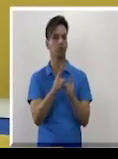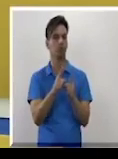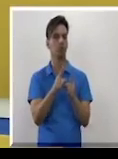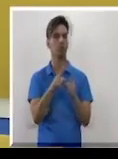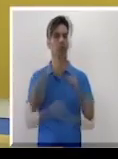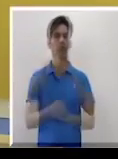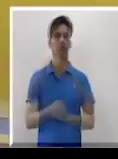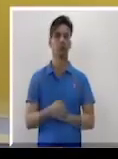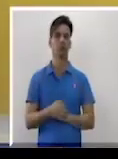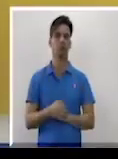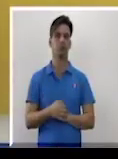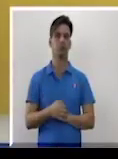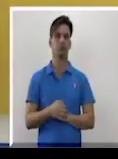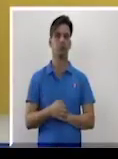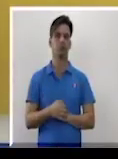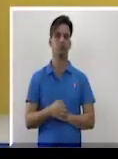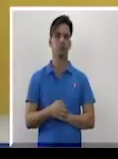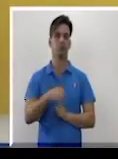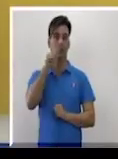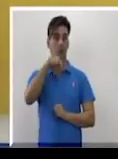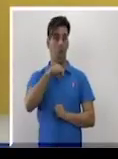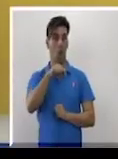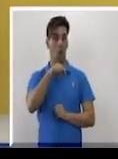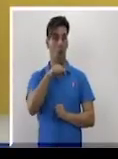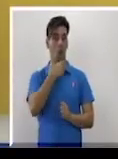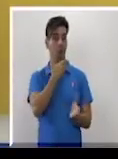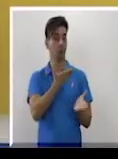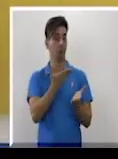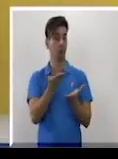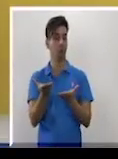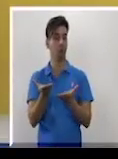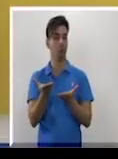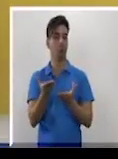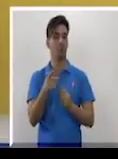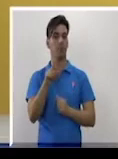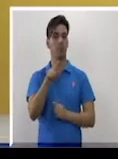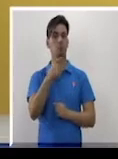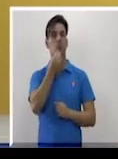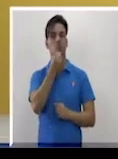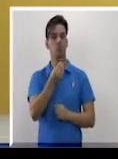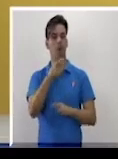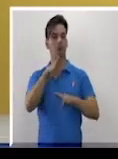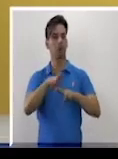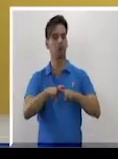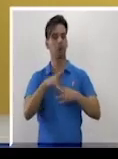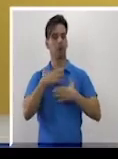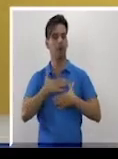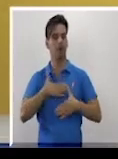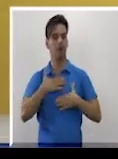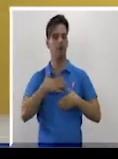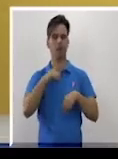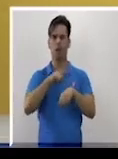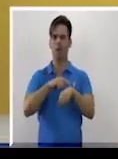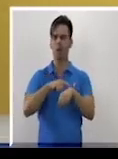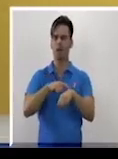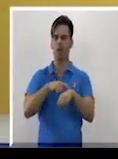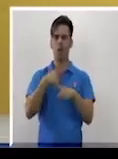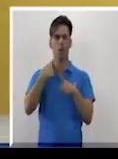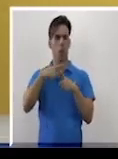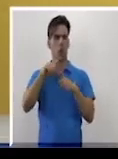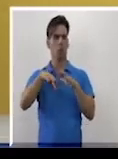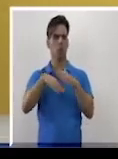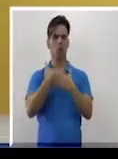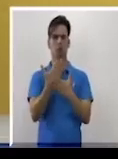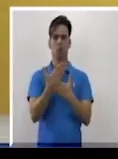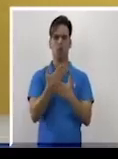efectuar cálculos. Por eso te propongo que luego de espacio en casa, más tarde o quizás otro día, te